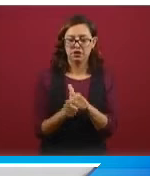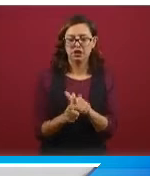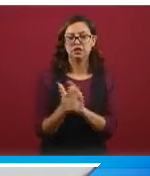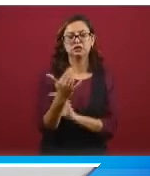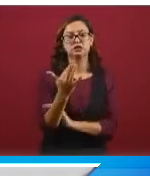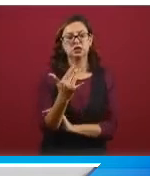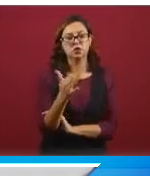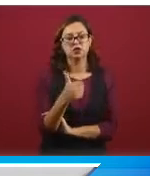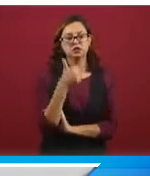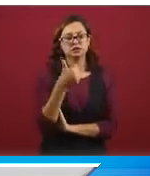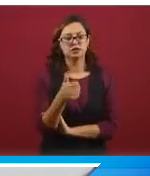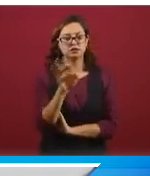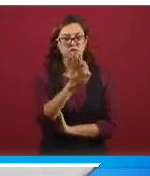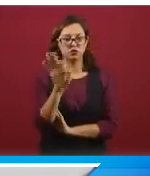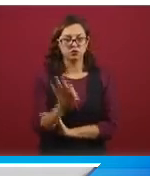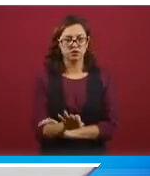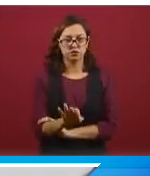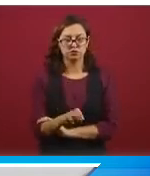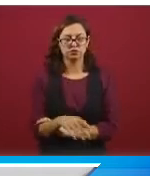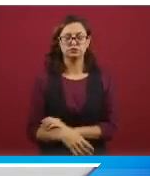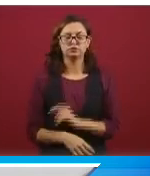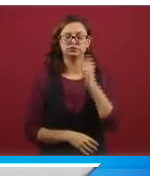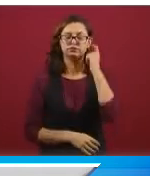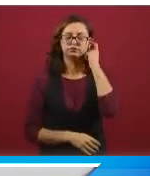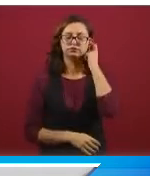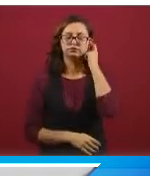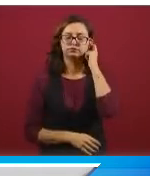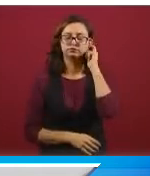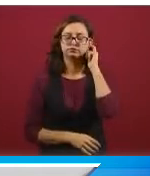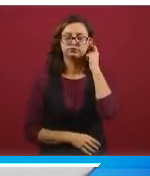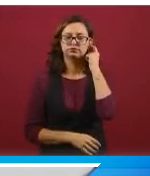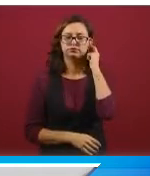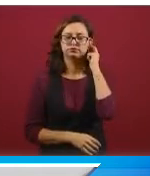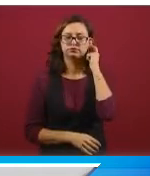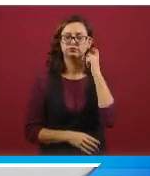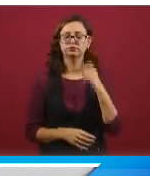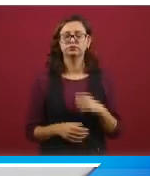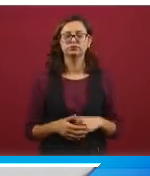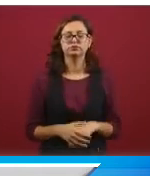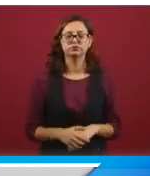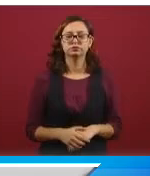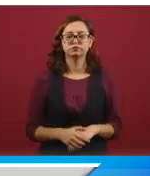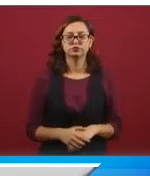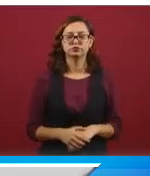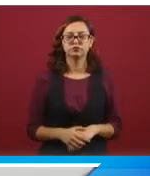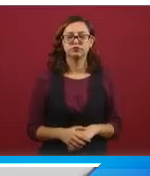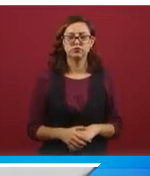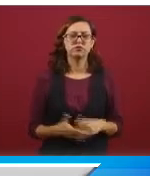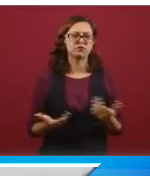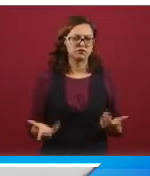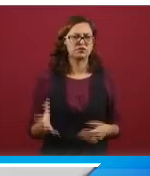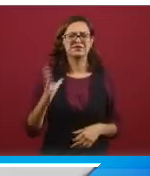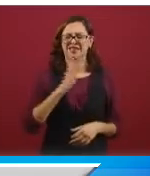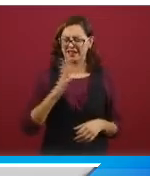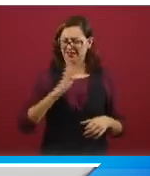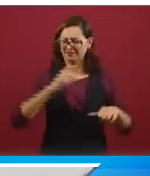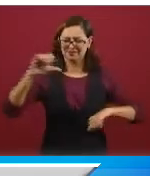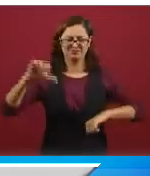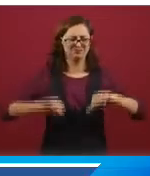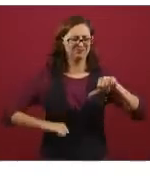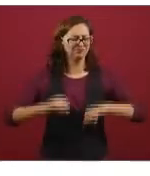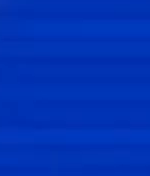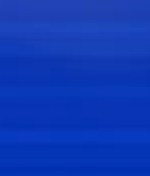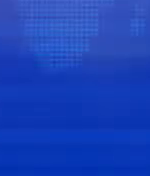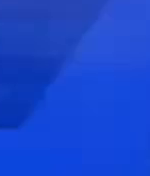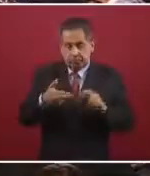Desarrollo Integral para el sur de México, Guatemala, Honduras y El Salvador. La fecha para la evaluación conjunta de este acuerdo es el 10 de